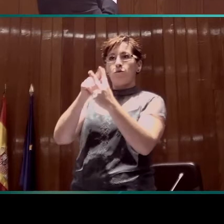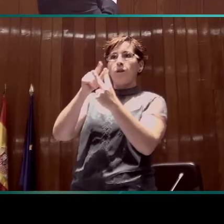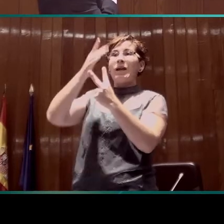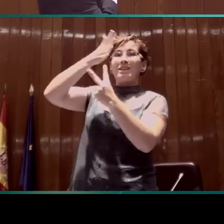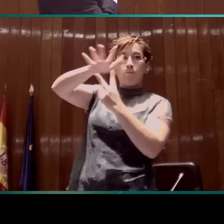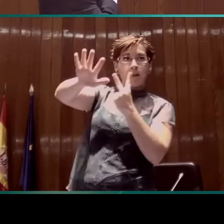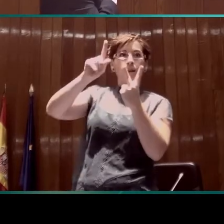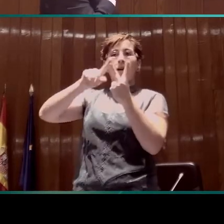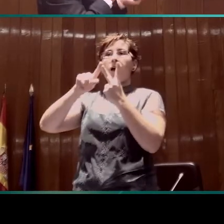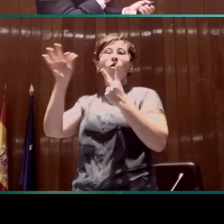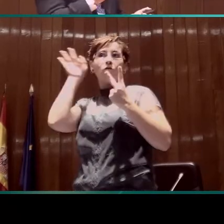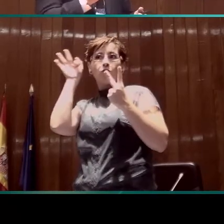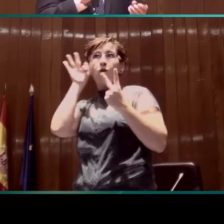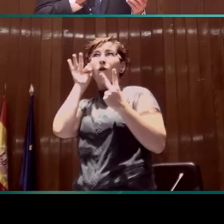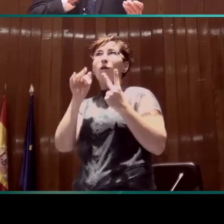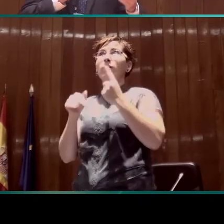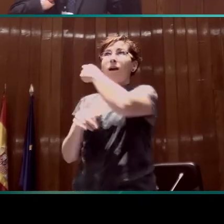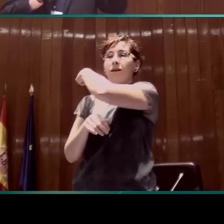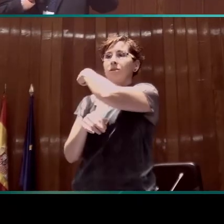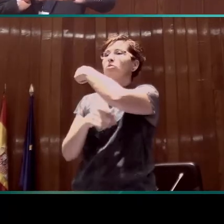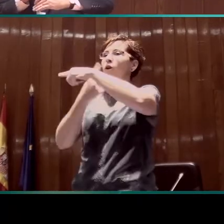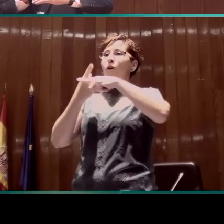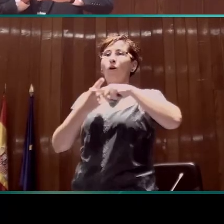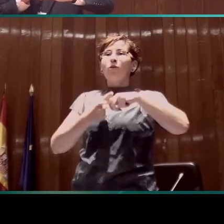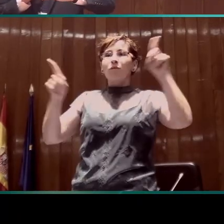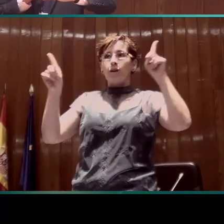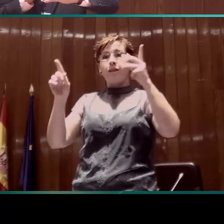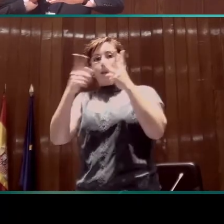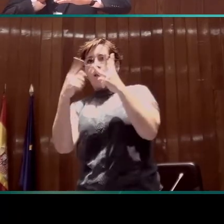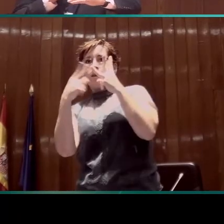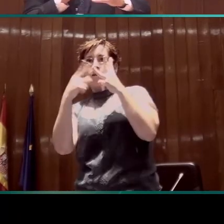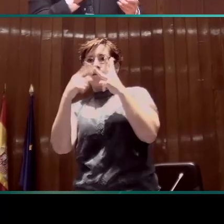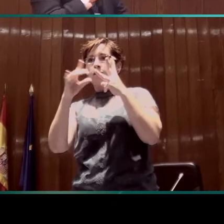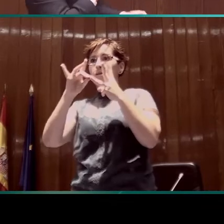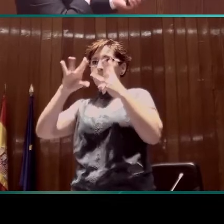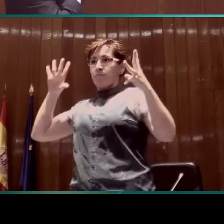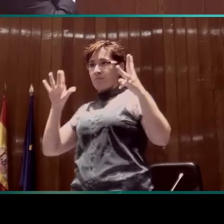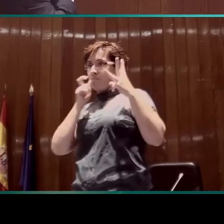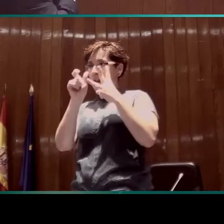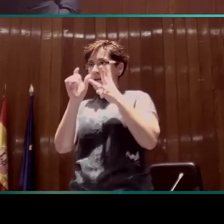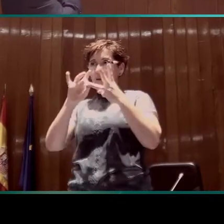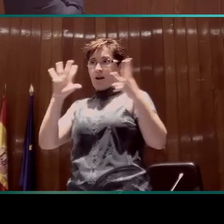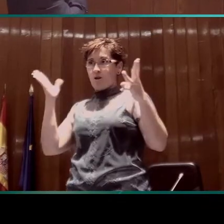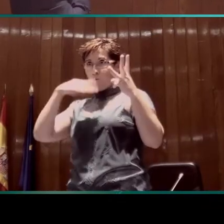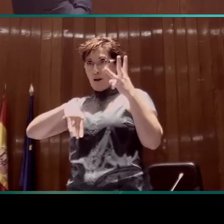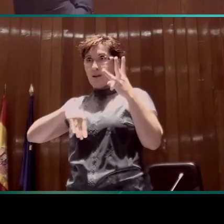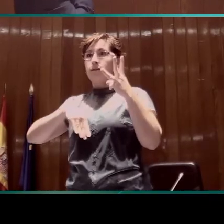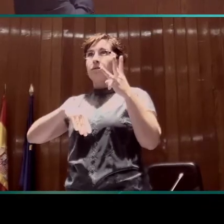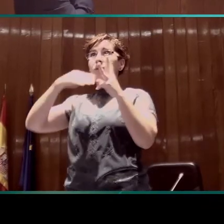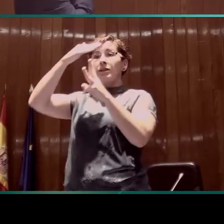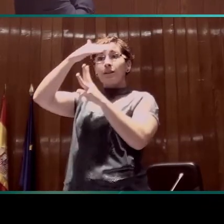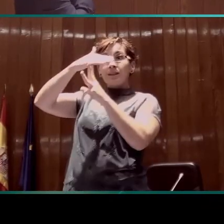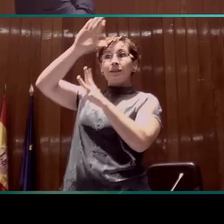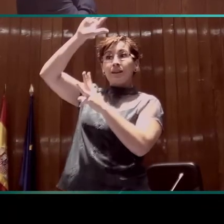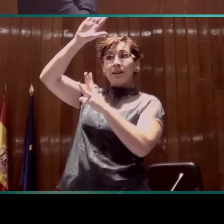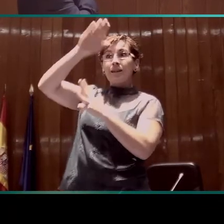fonológico. Esto es la diferencia con respecto al no relacionado, ¿vale? Lo que hay para arriba quiere decir que